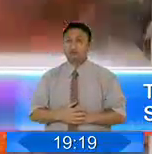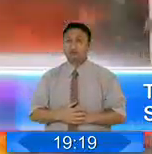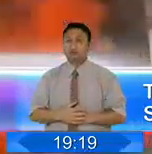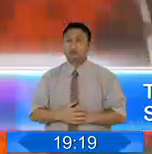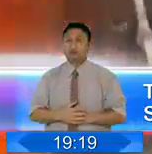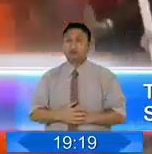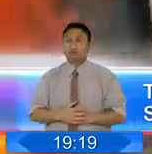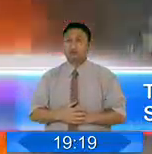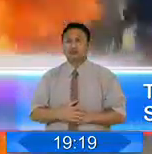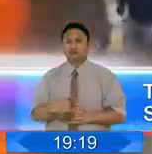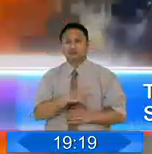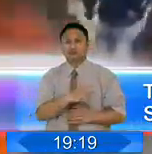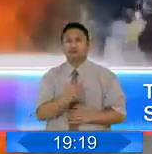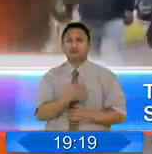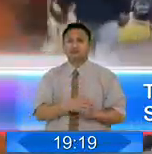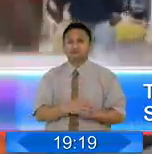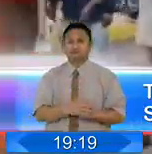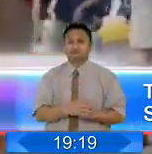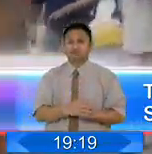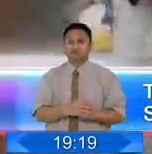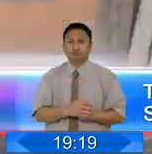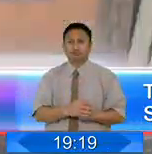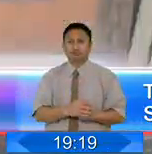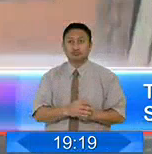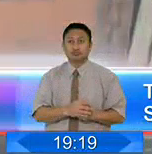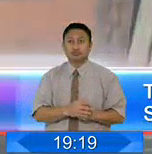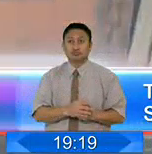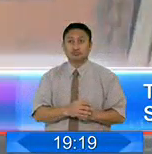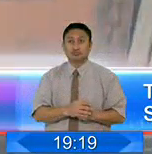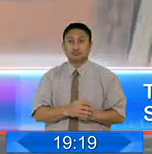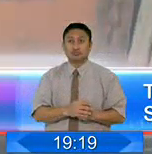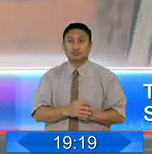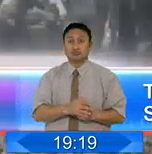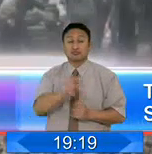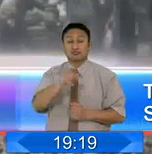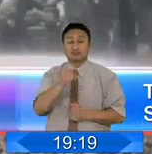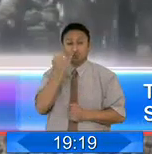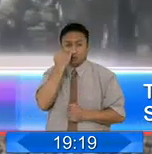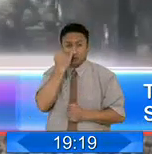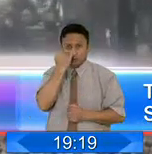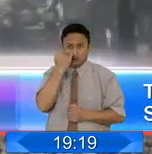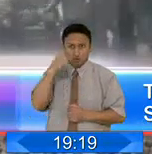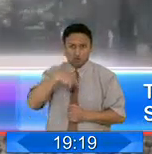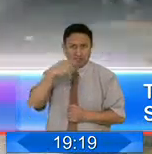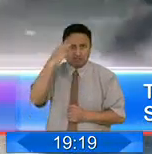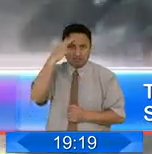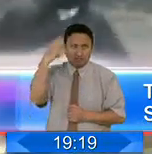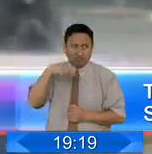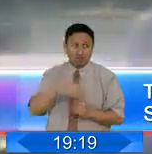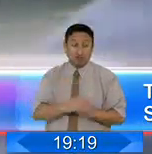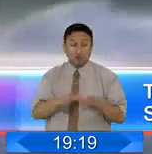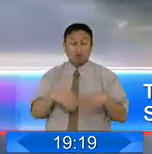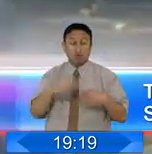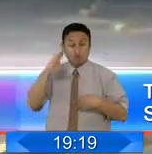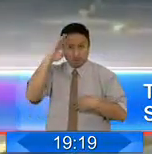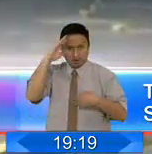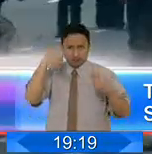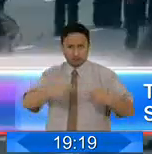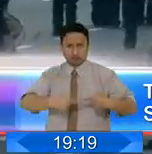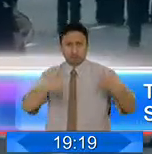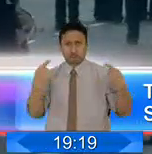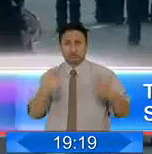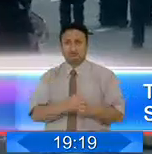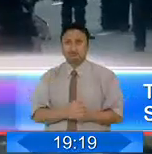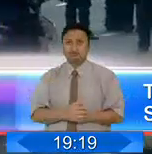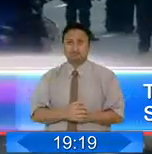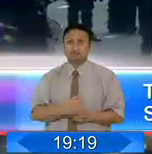Llamaba la atención la presencia de la Guardia Indígena, con tácticas desconocidas en nuestro país, para enfrentar a la fuerza pública. El